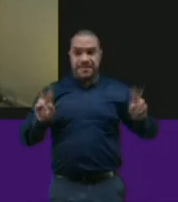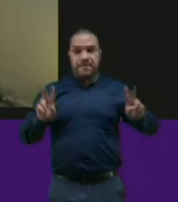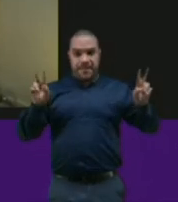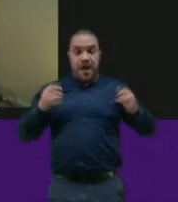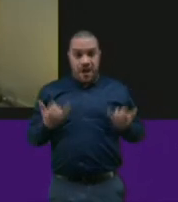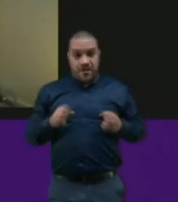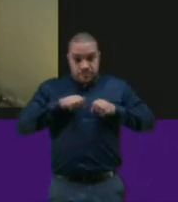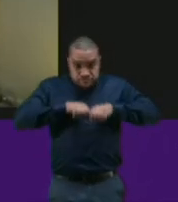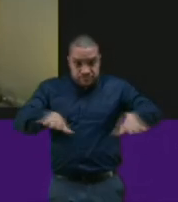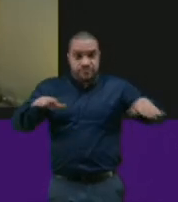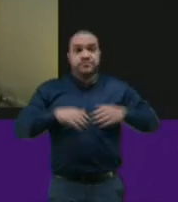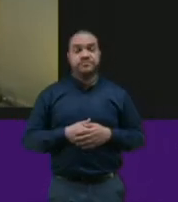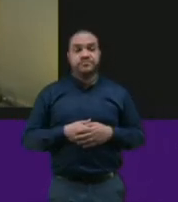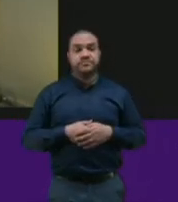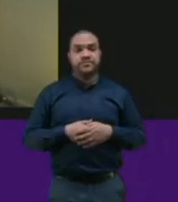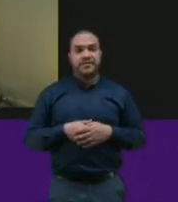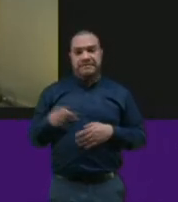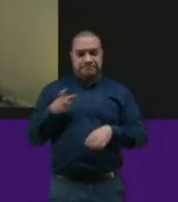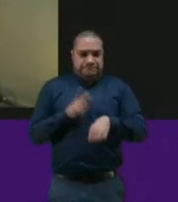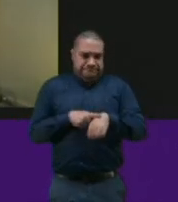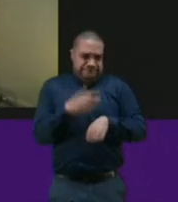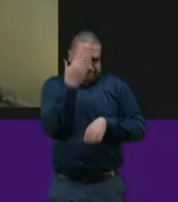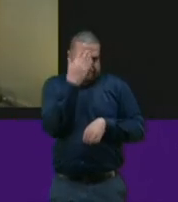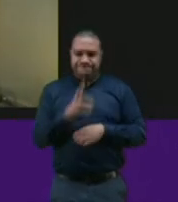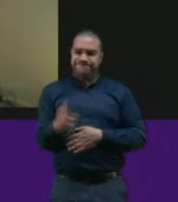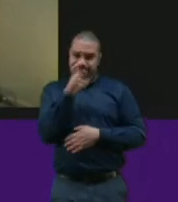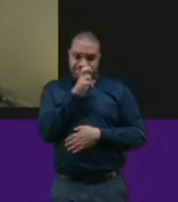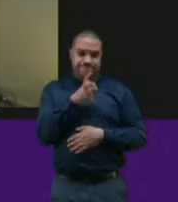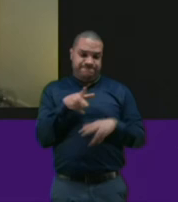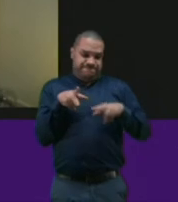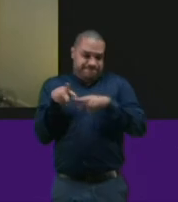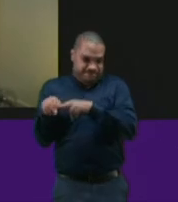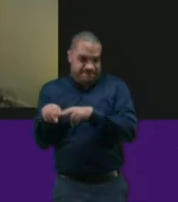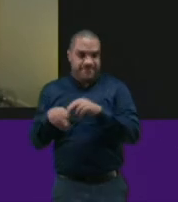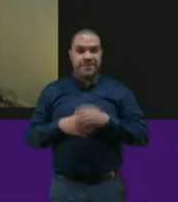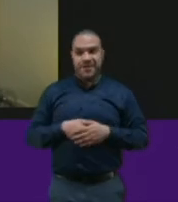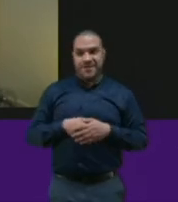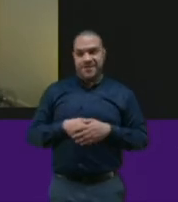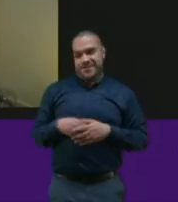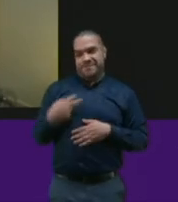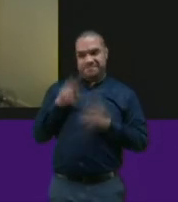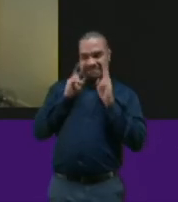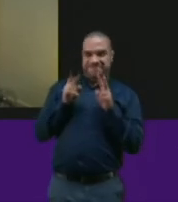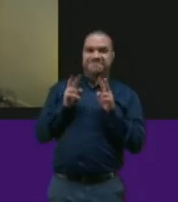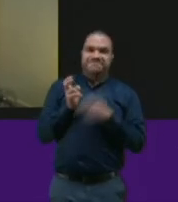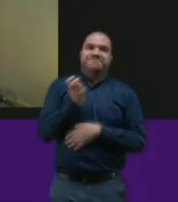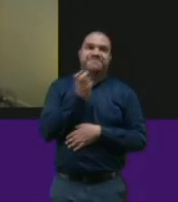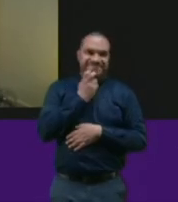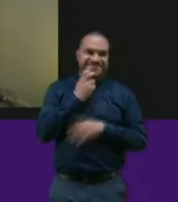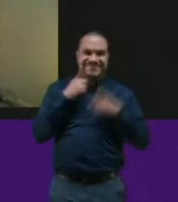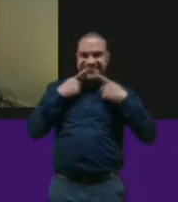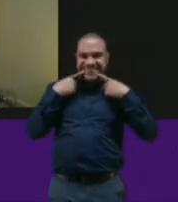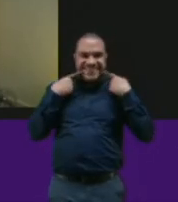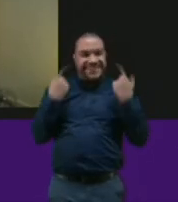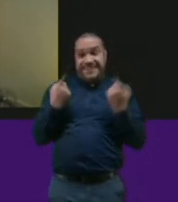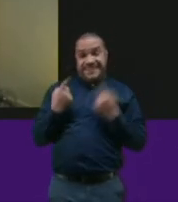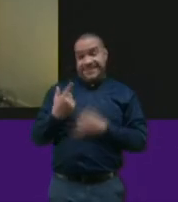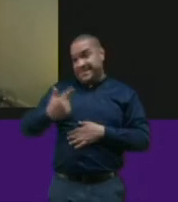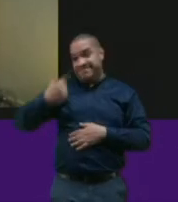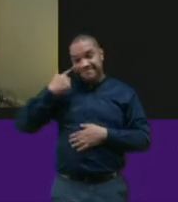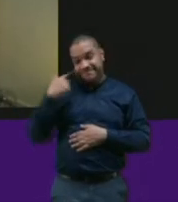y esto está así súper medido, pues primero me tienes sonriendo. Me encanta.